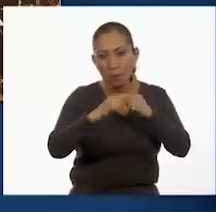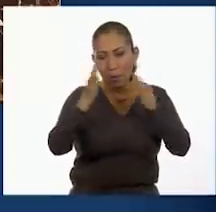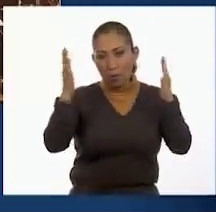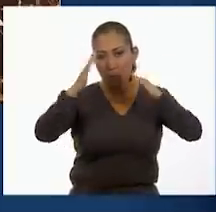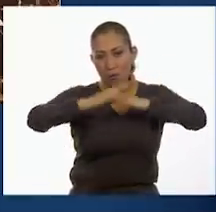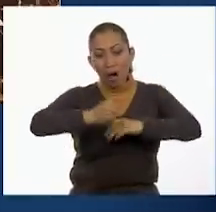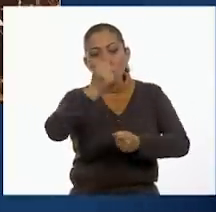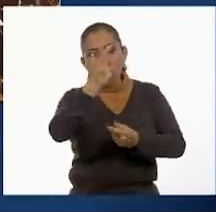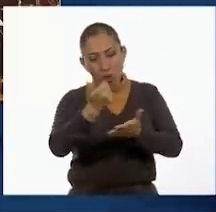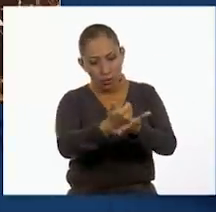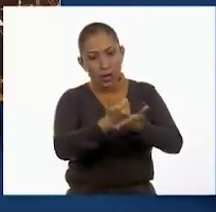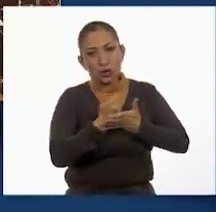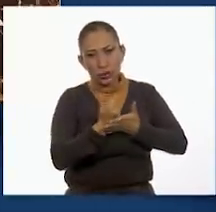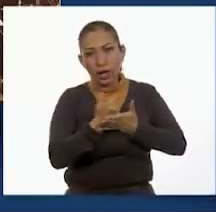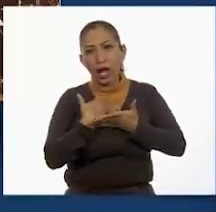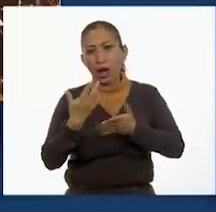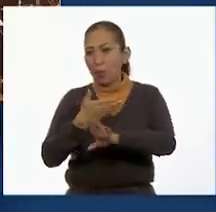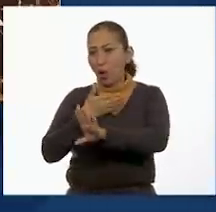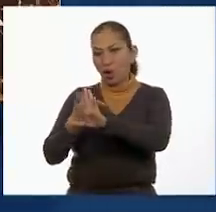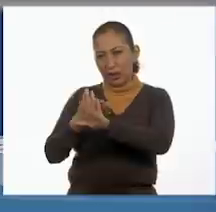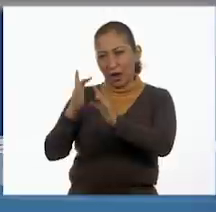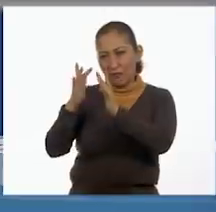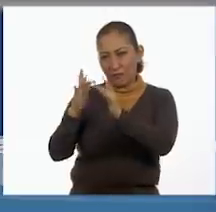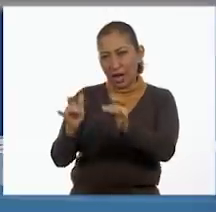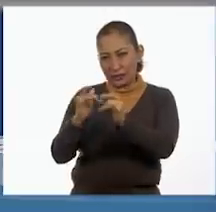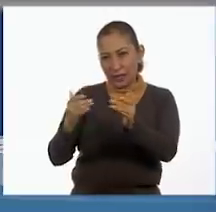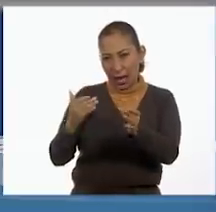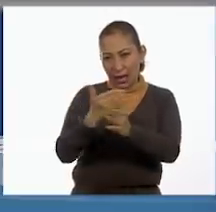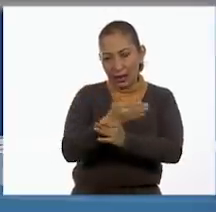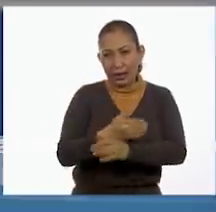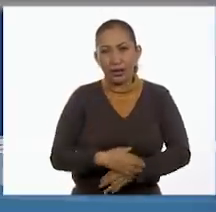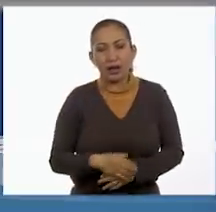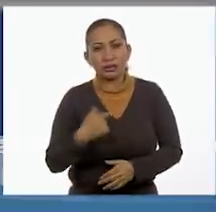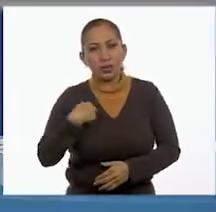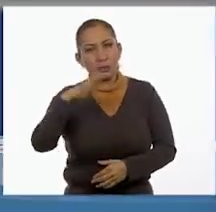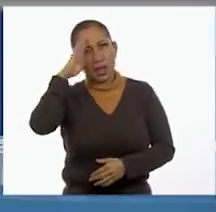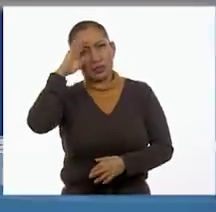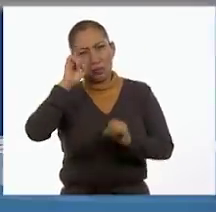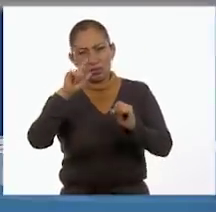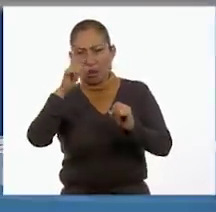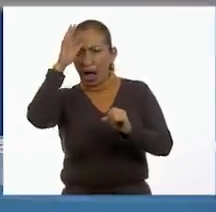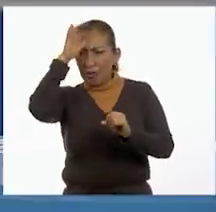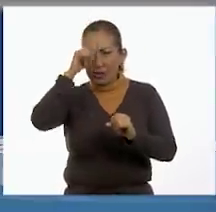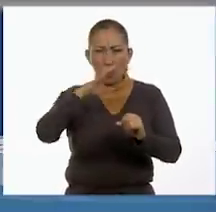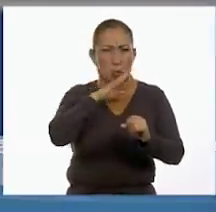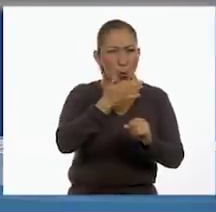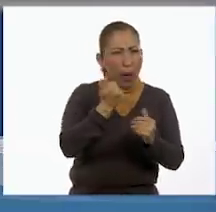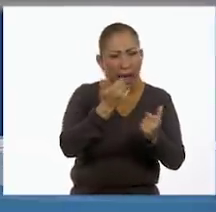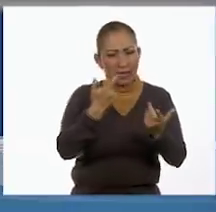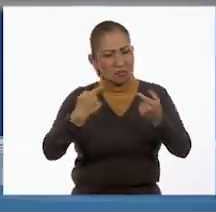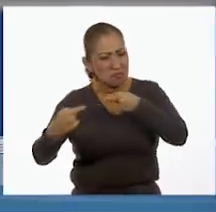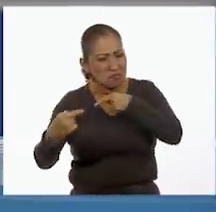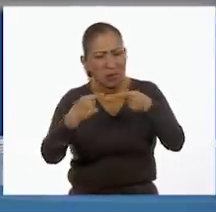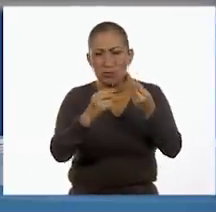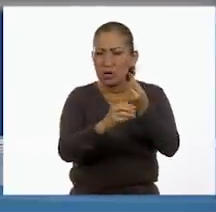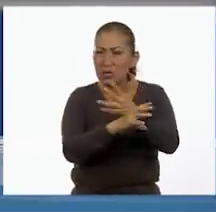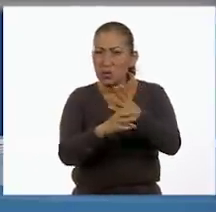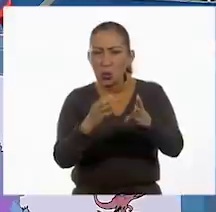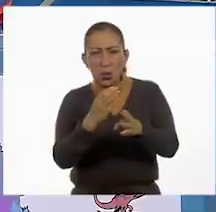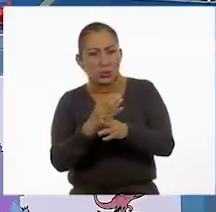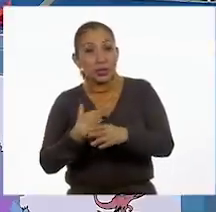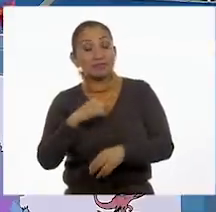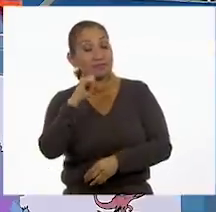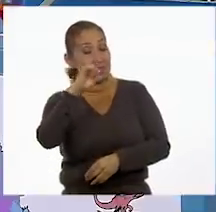los que habían participado en la intervención francesa. Y estoy entendiendo por qué tantos desacuerdos. Eran muchas cosas.